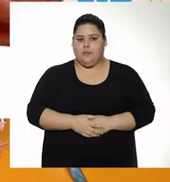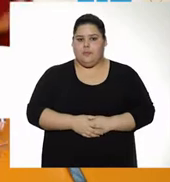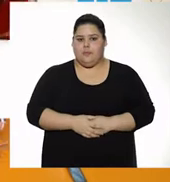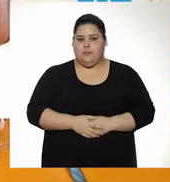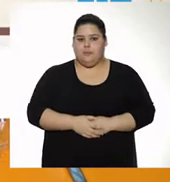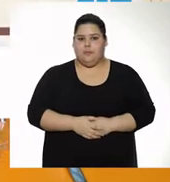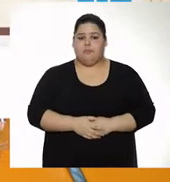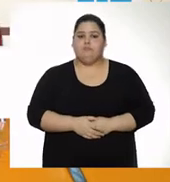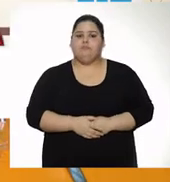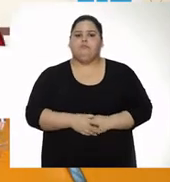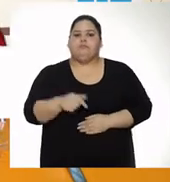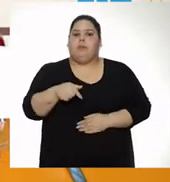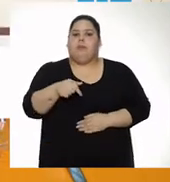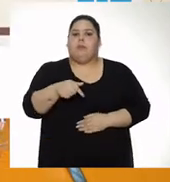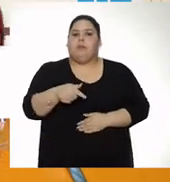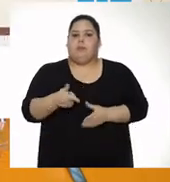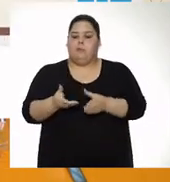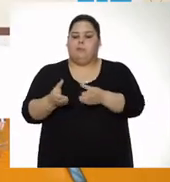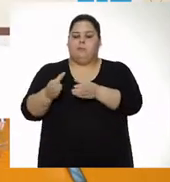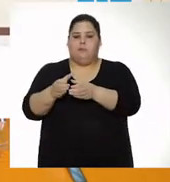Vamos a colocar una medida